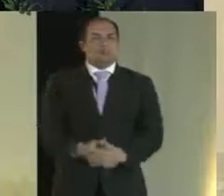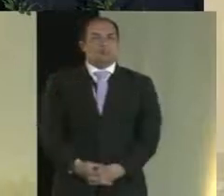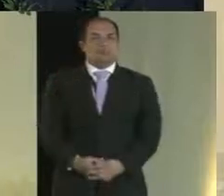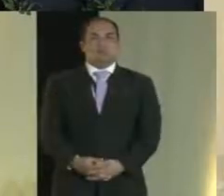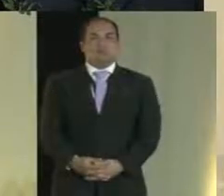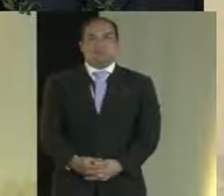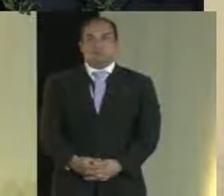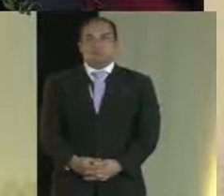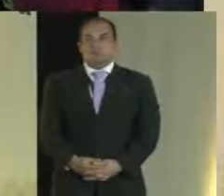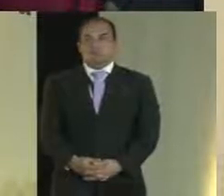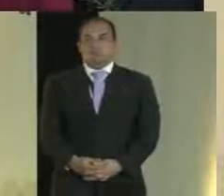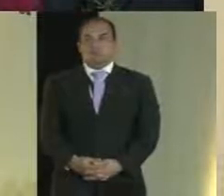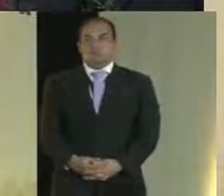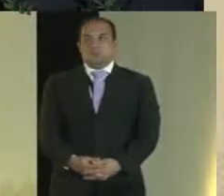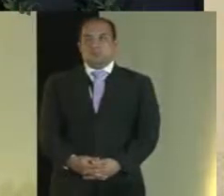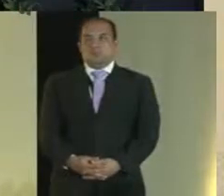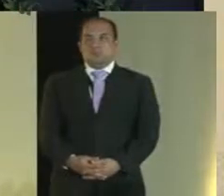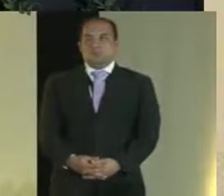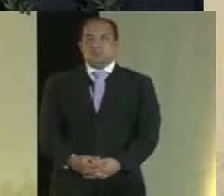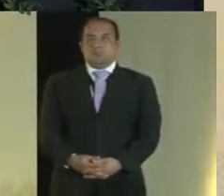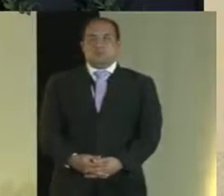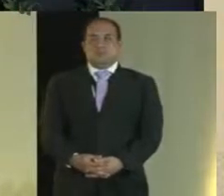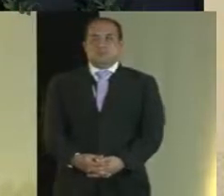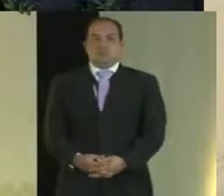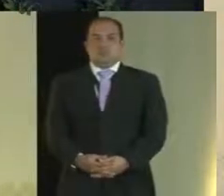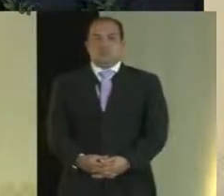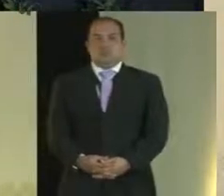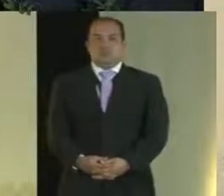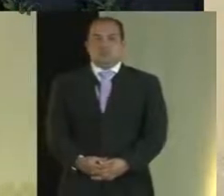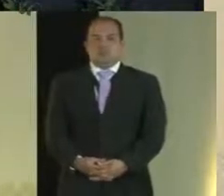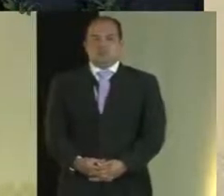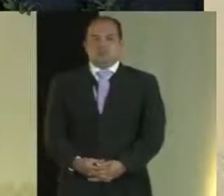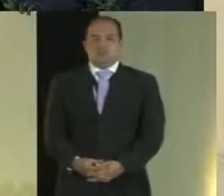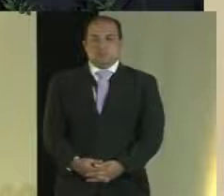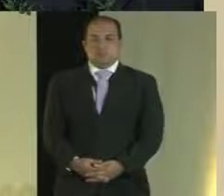Aquí, mira. Pero por ahí, mira.